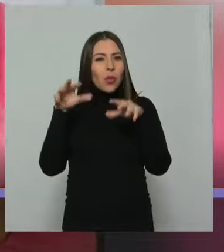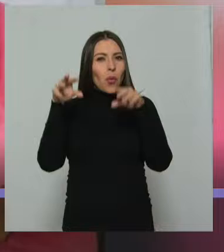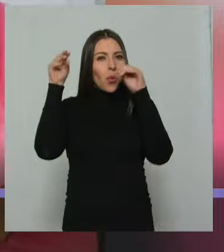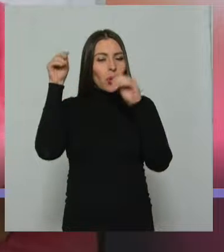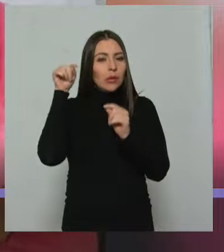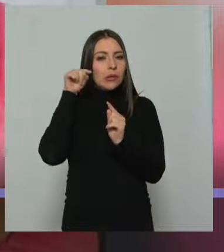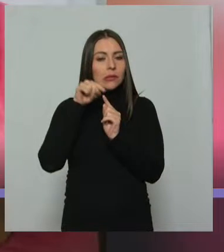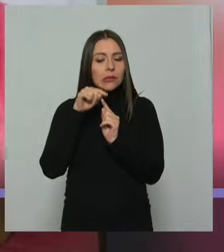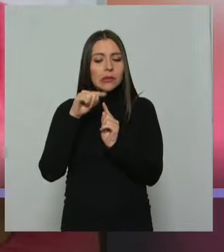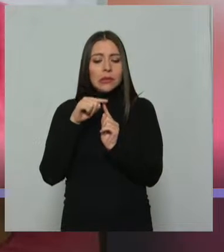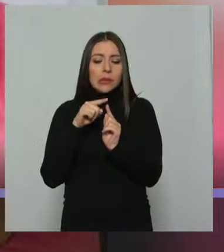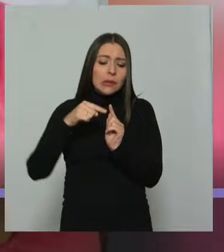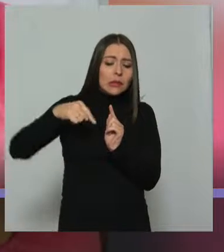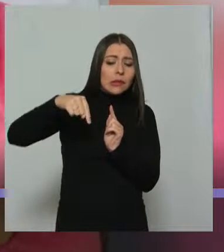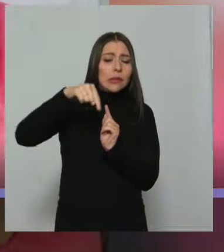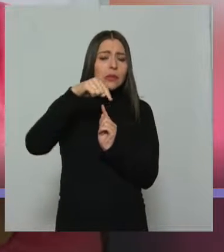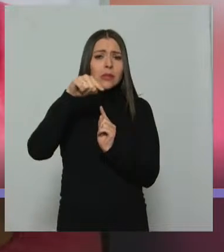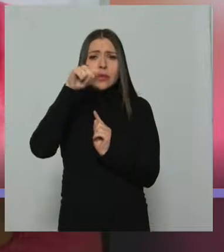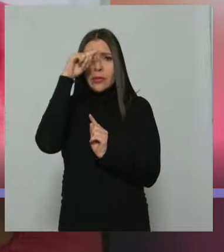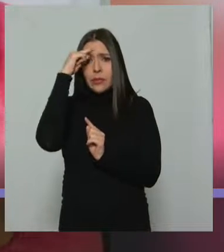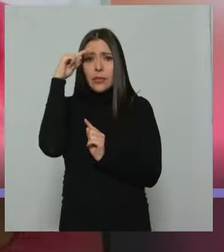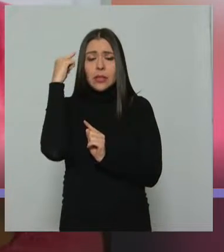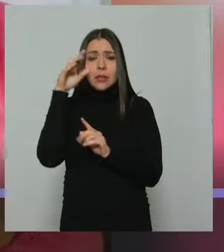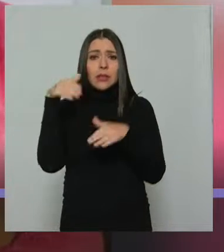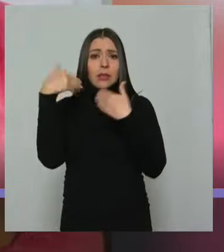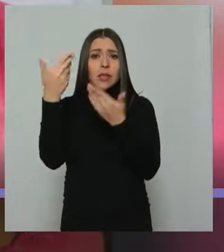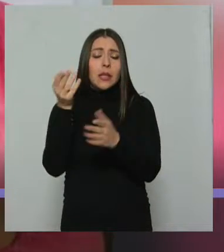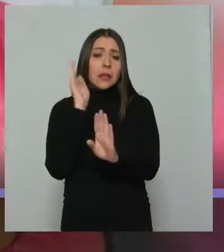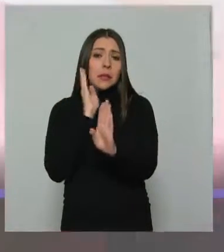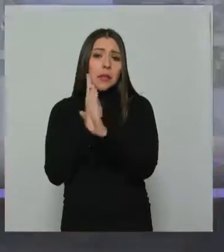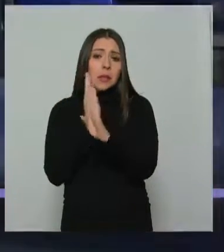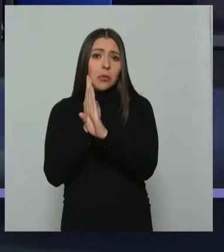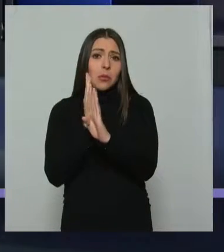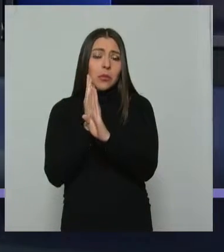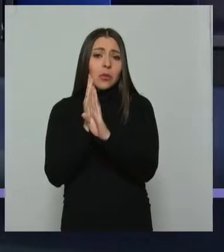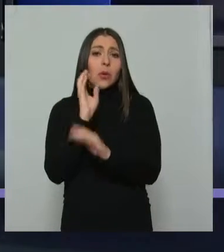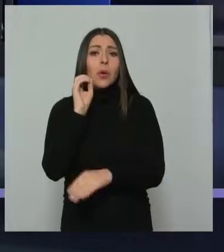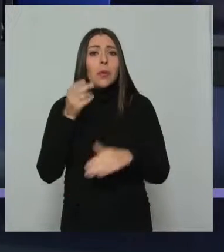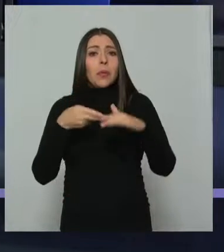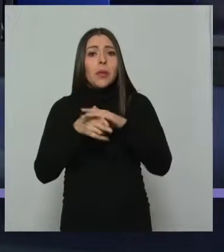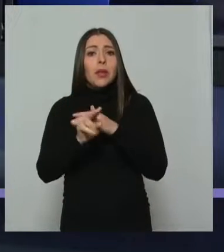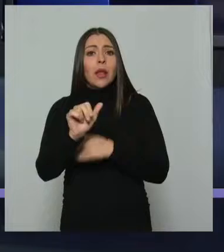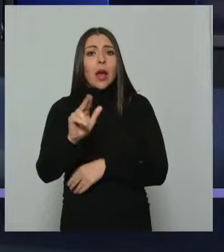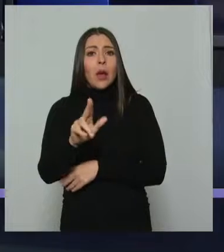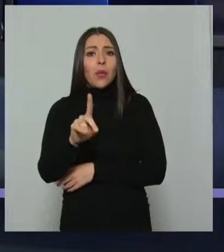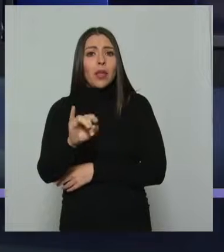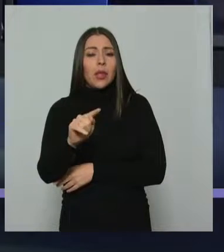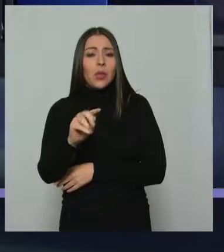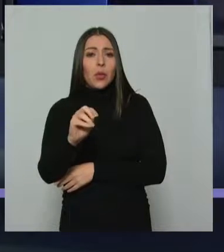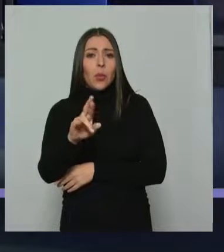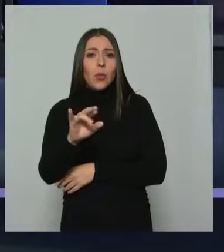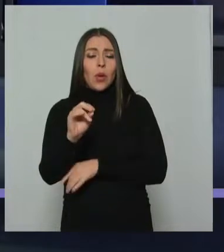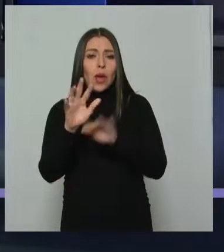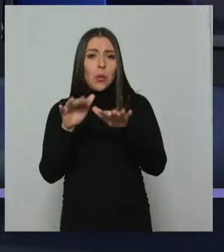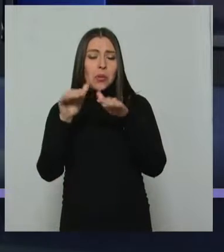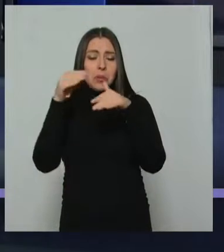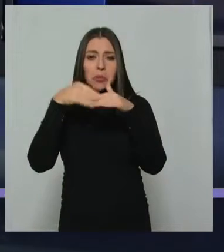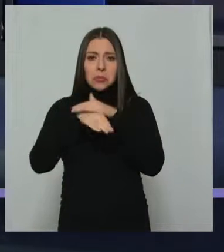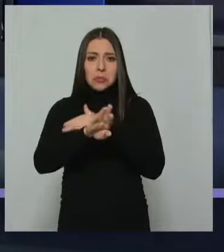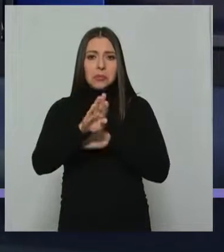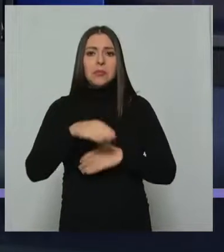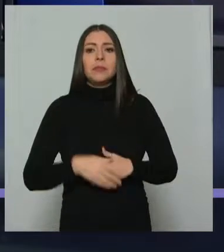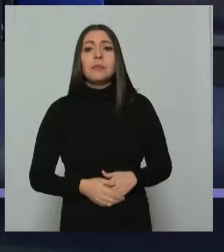Metro Auditorio o por el Metrobús, que también es auditorio. Es entrada gratuita y son dos